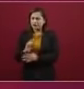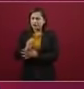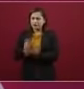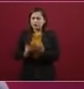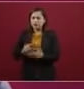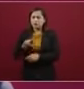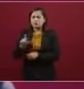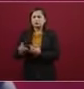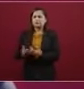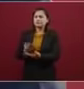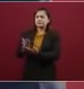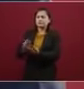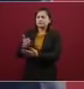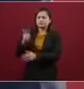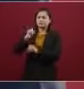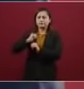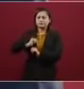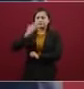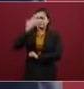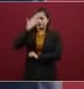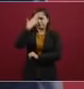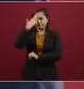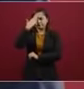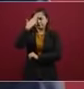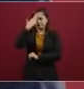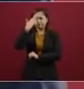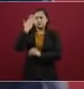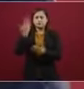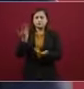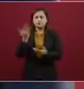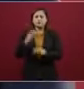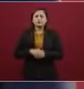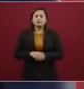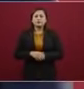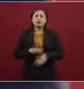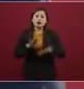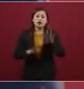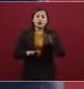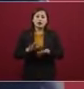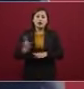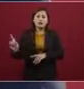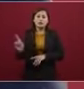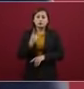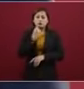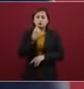las autoridades. En ocasiones, el policía decía: yo no vi,